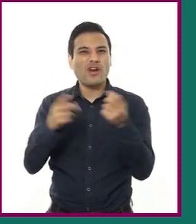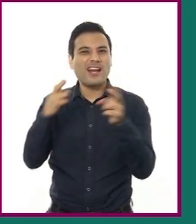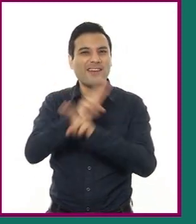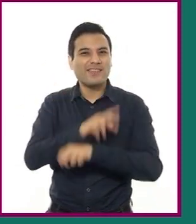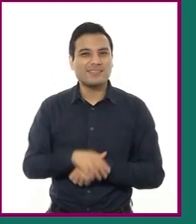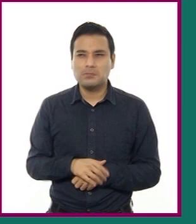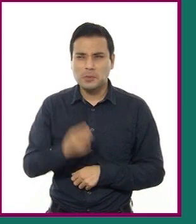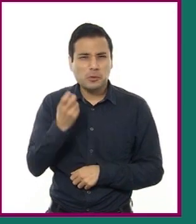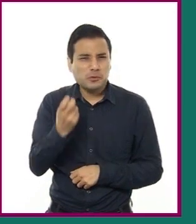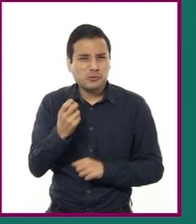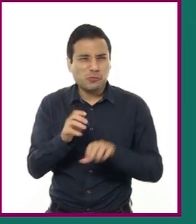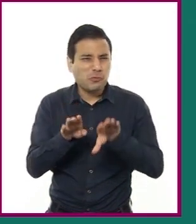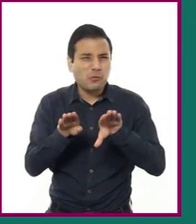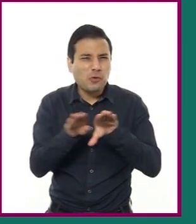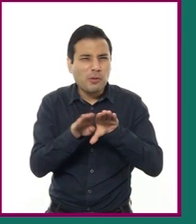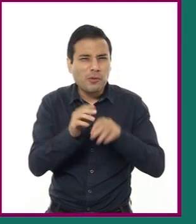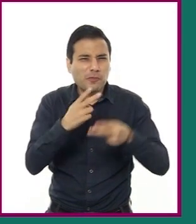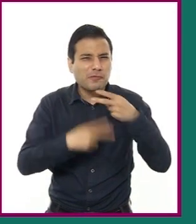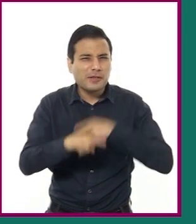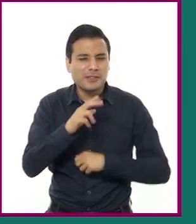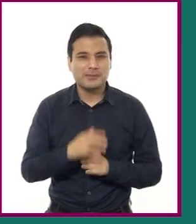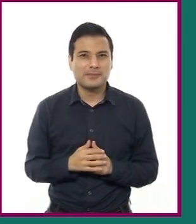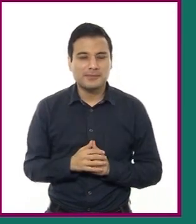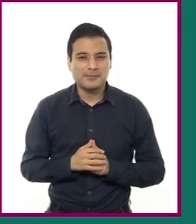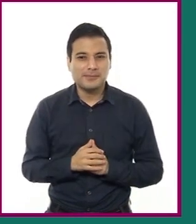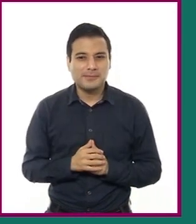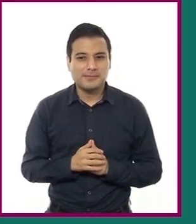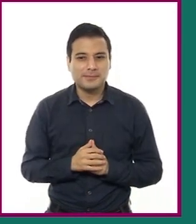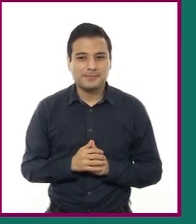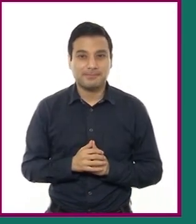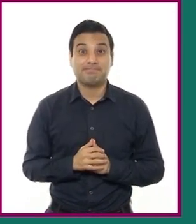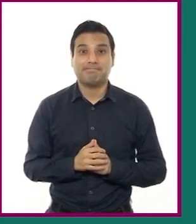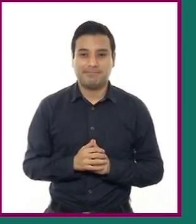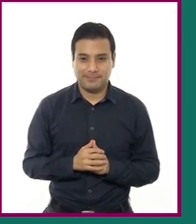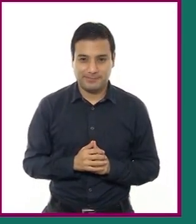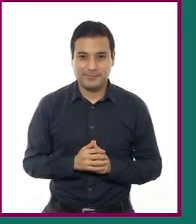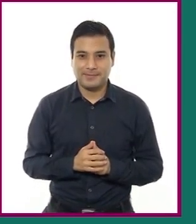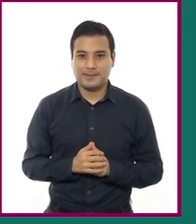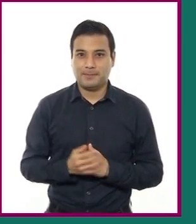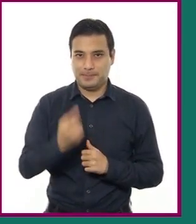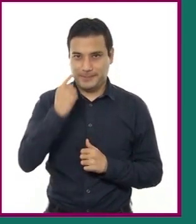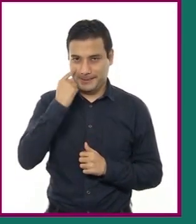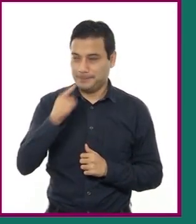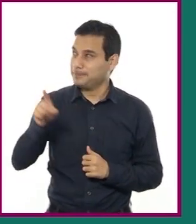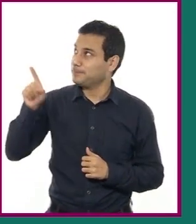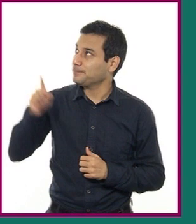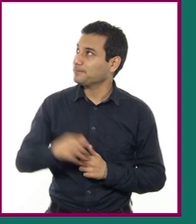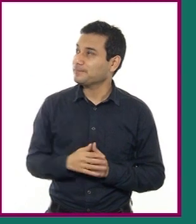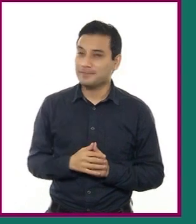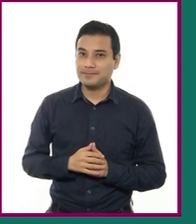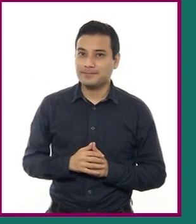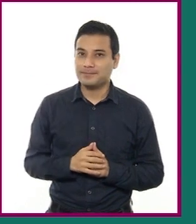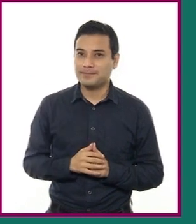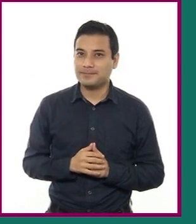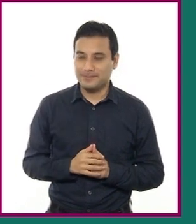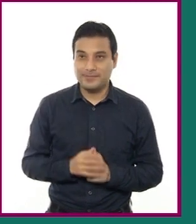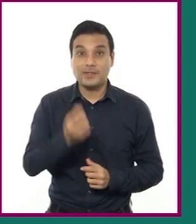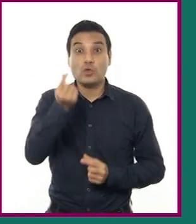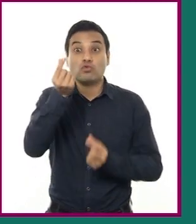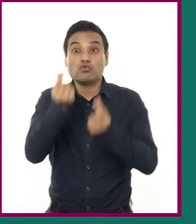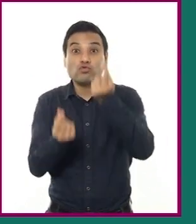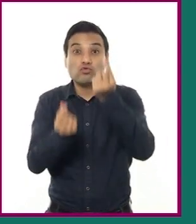forma este otro arco iris? En este arco iris, la luz incide a una inclinación diferente en las gotas del